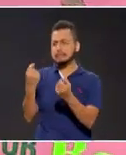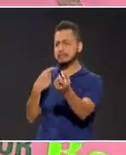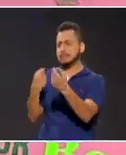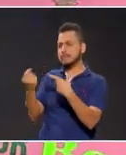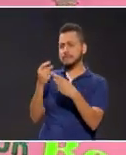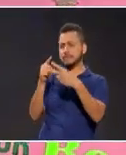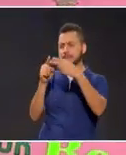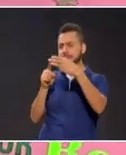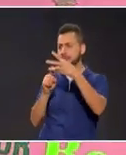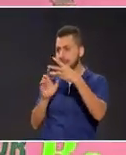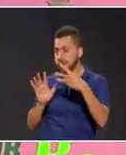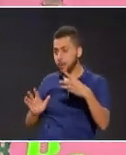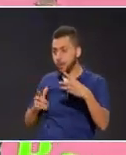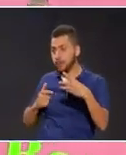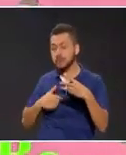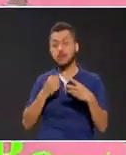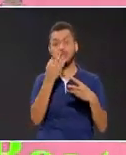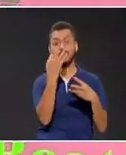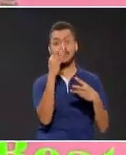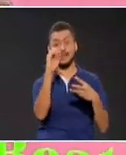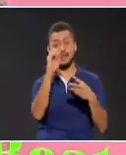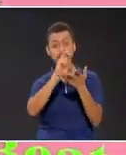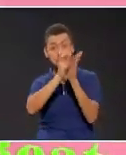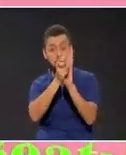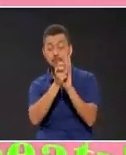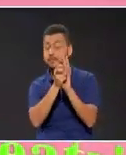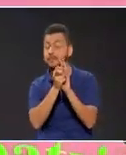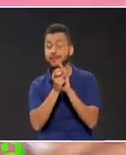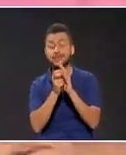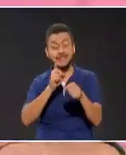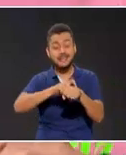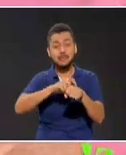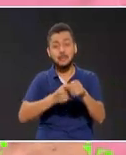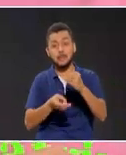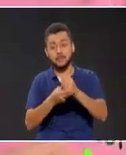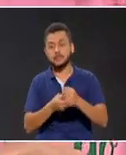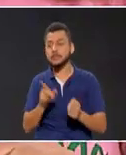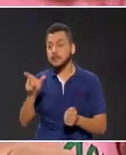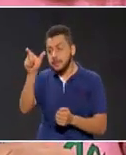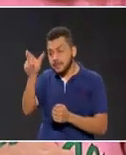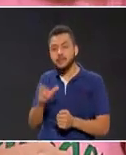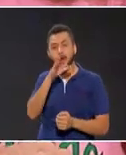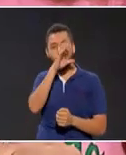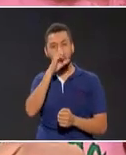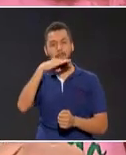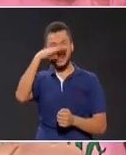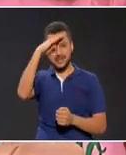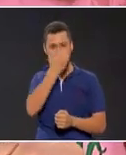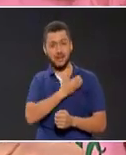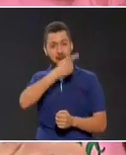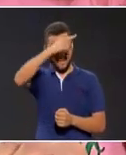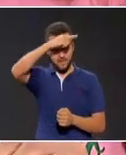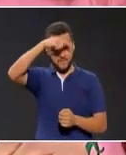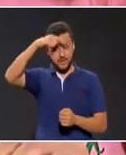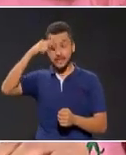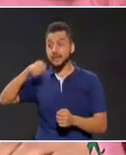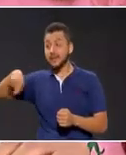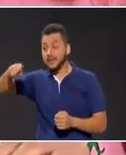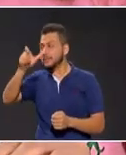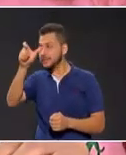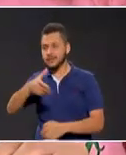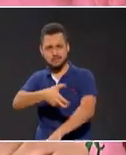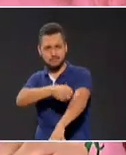pero respondo el de seguridad. Mire, Federico lo que ha hecho es confrontar las bandas delincuenciales, seguir detrás de ellos, perseguirlos